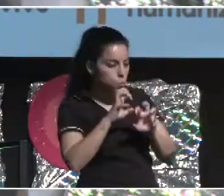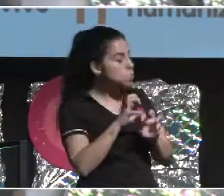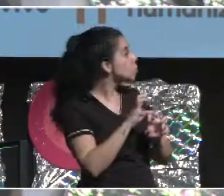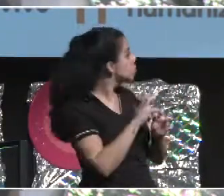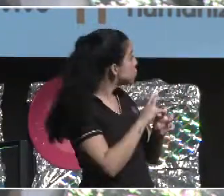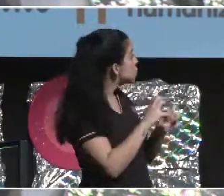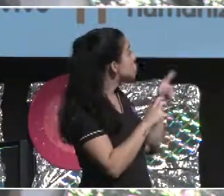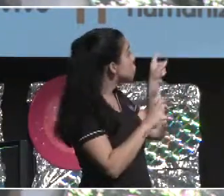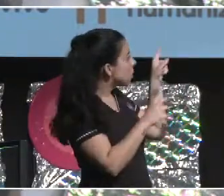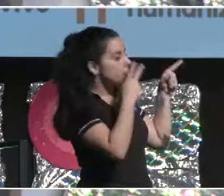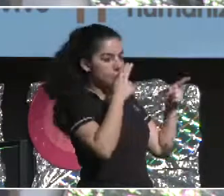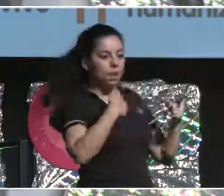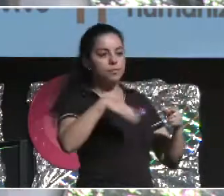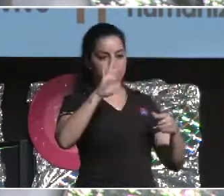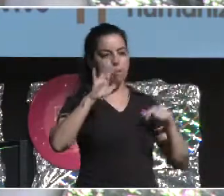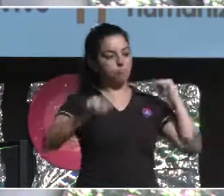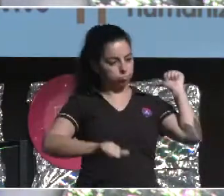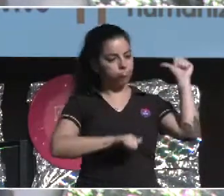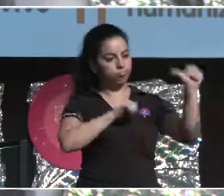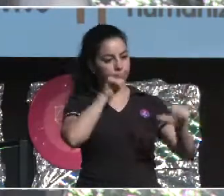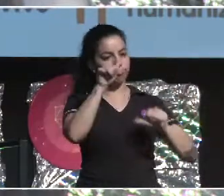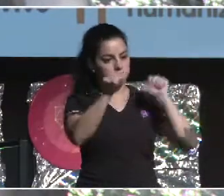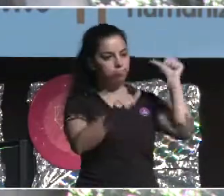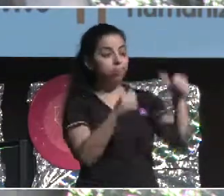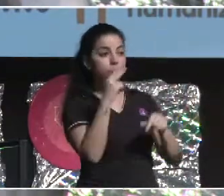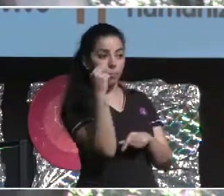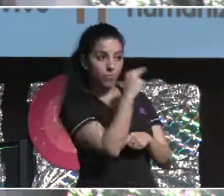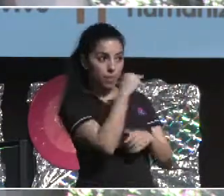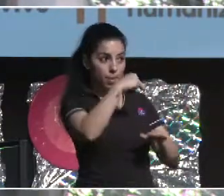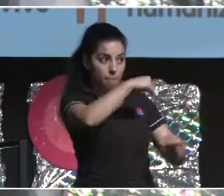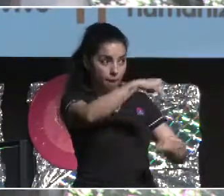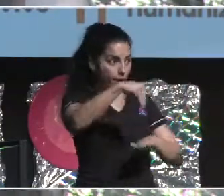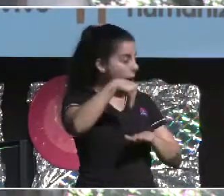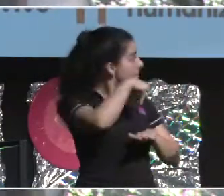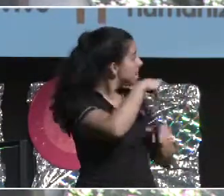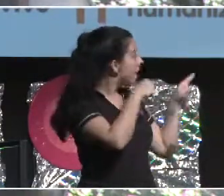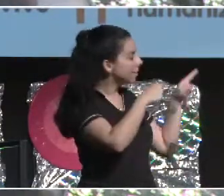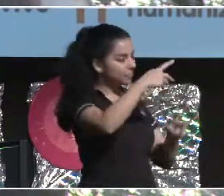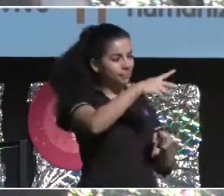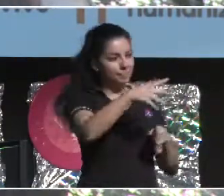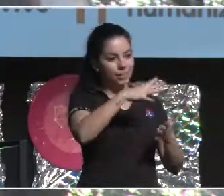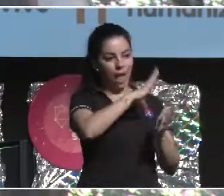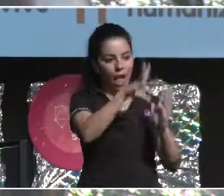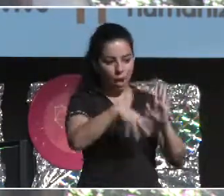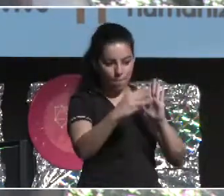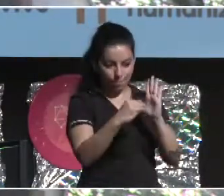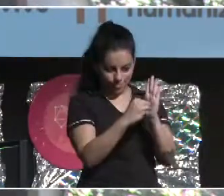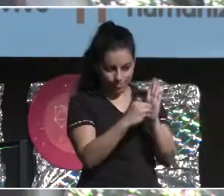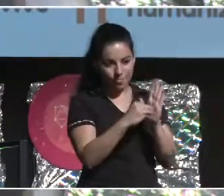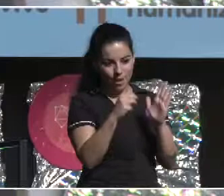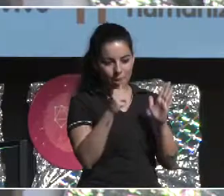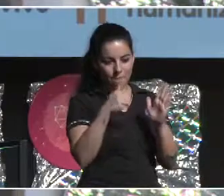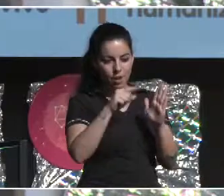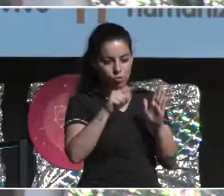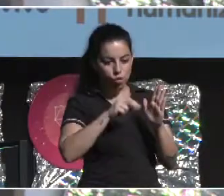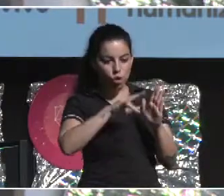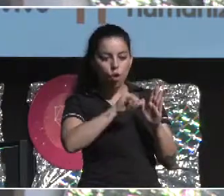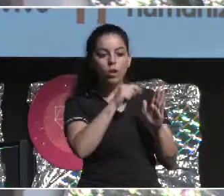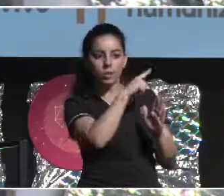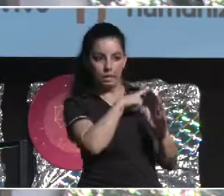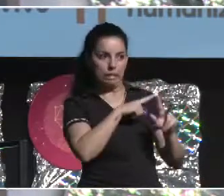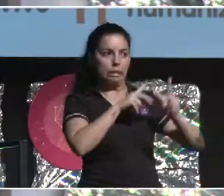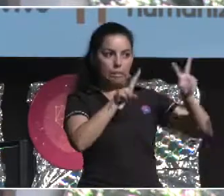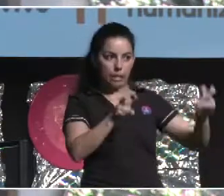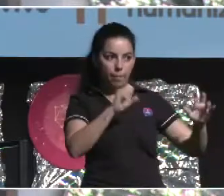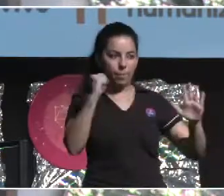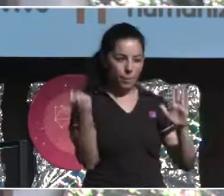las mayores inversiones. Pero si ustedes ven en el mapa, en la zona de la Amazonía, la zona selvática, donde hay temas de impactos